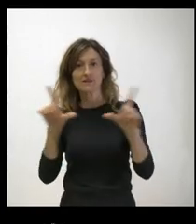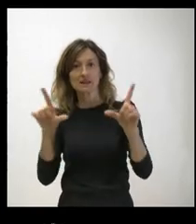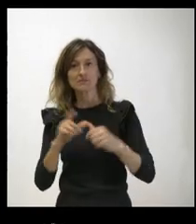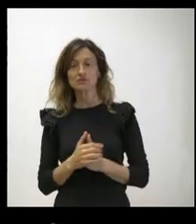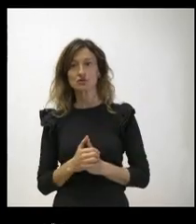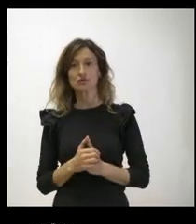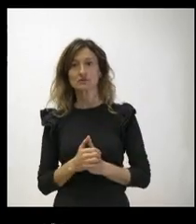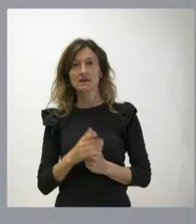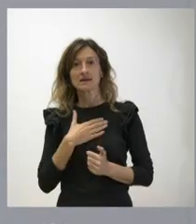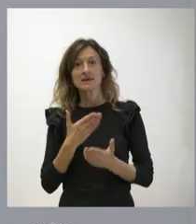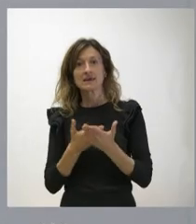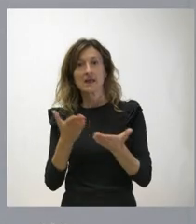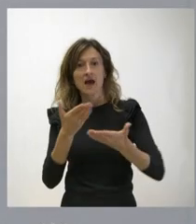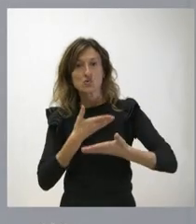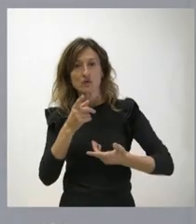les han pedido su